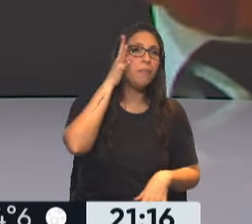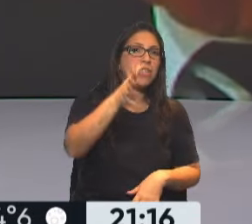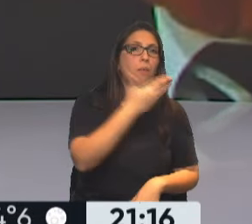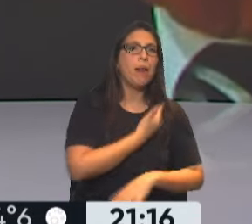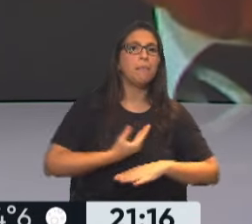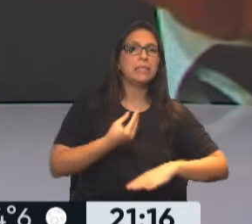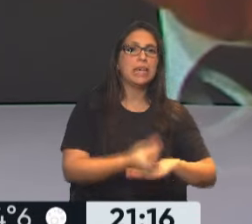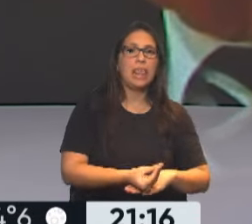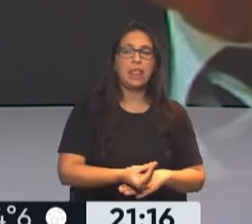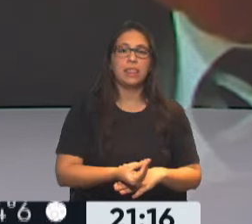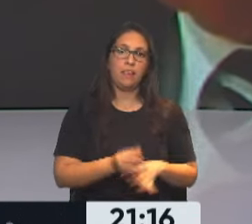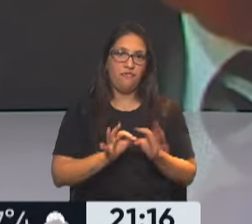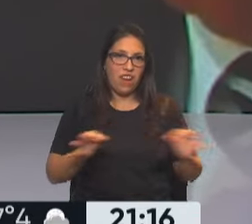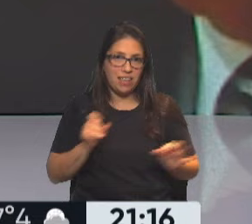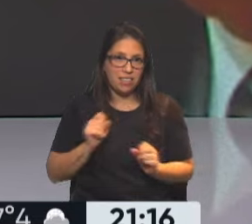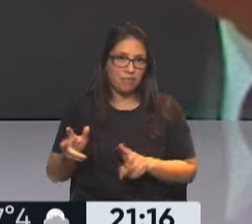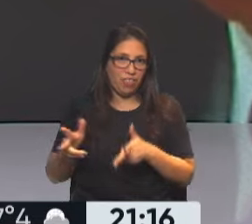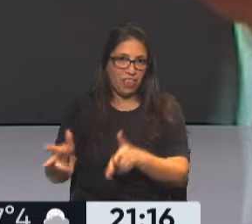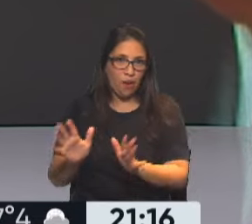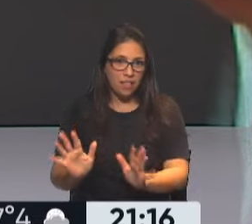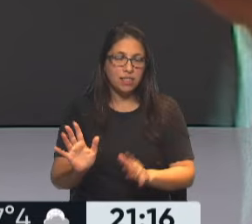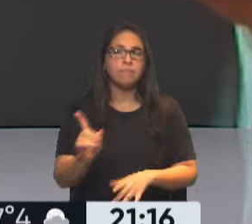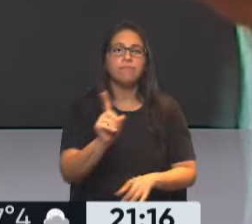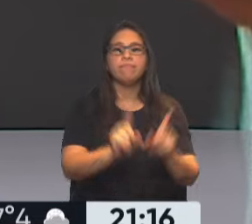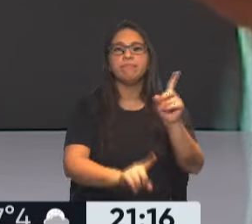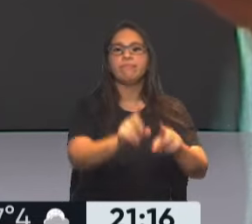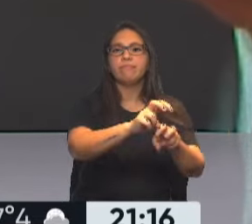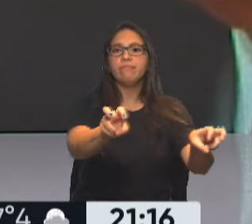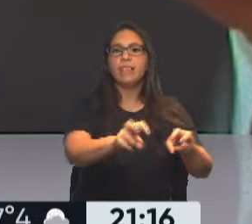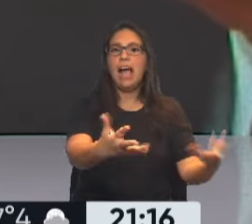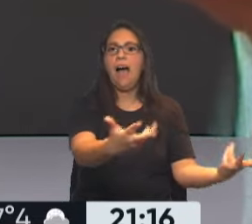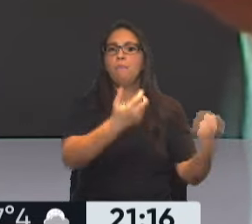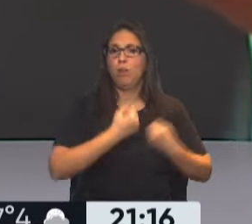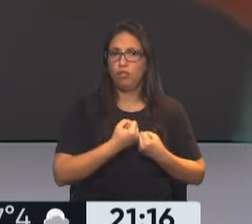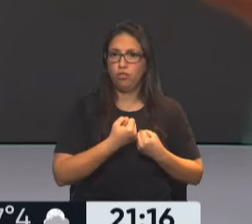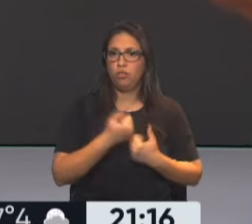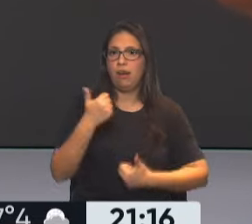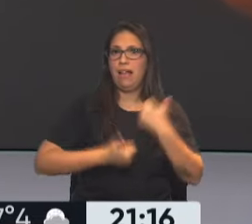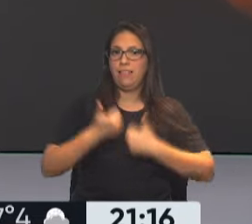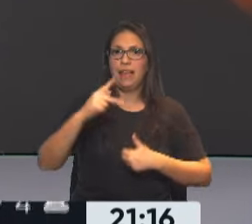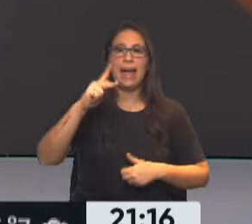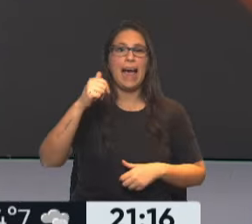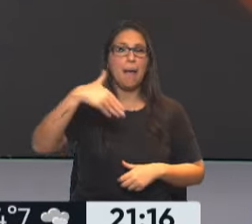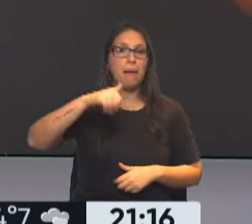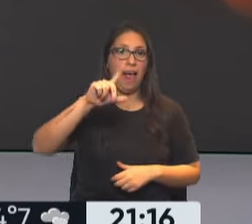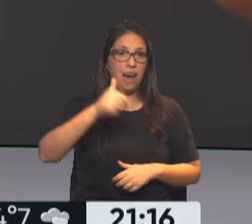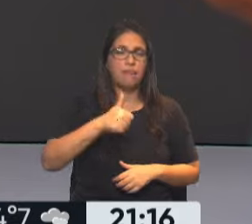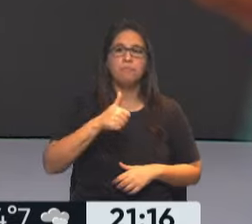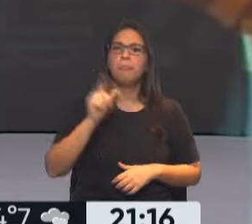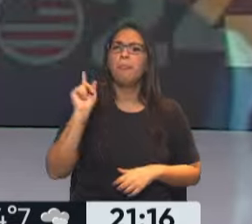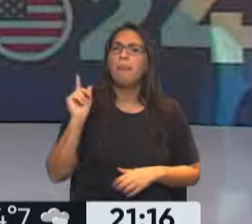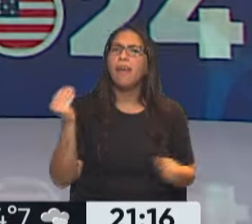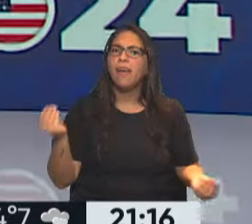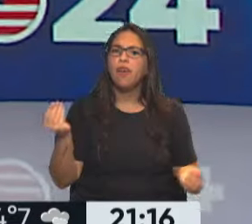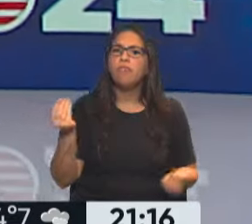que dijo. Y quienes participaron en apoyo a la candidatura de Kamala Harris. Pero, ¿qué dicen